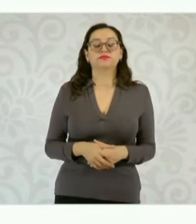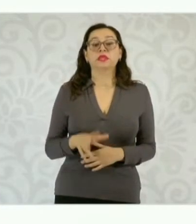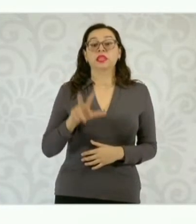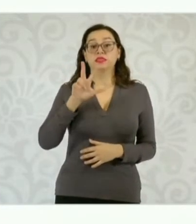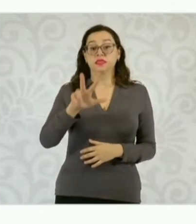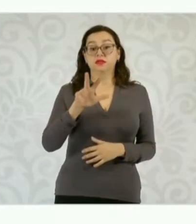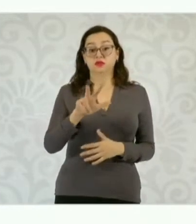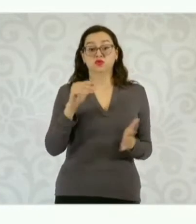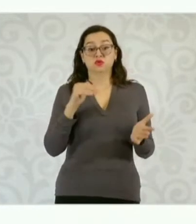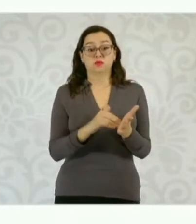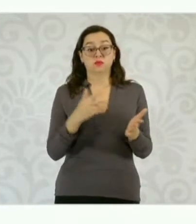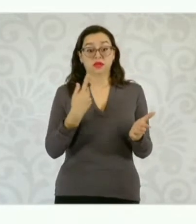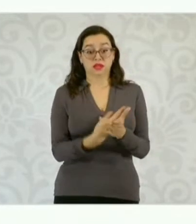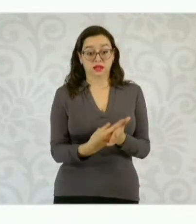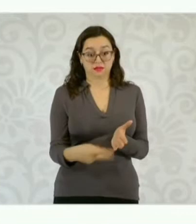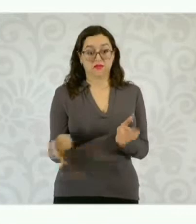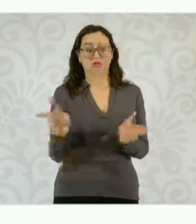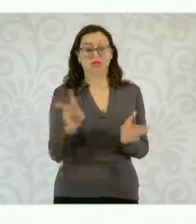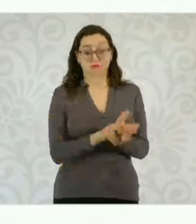18,000 plazas, de estas